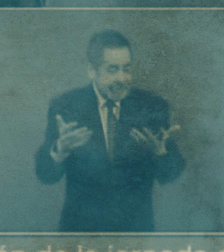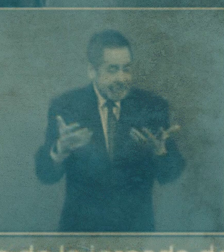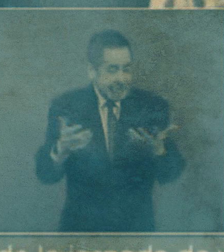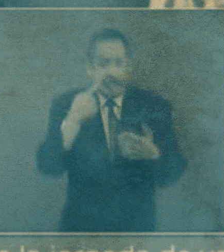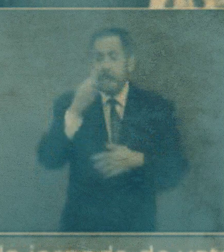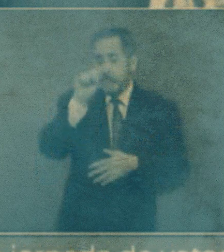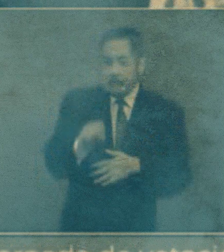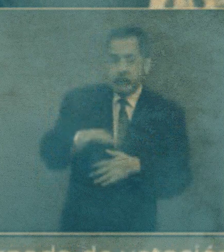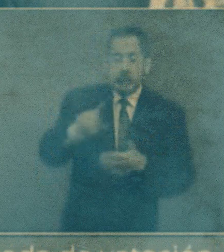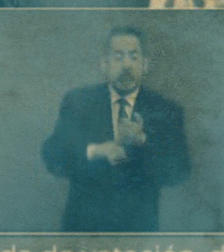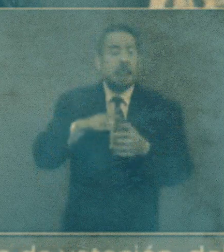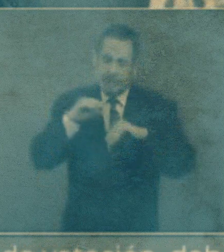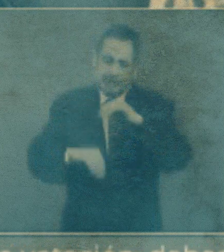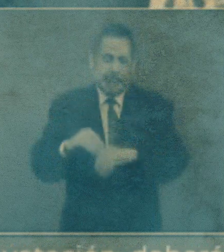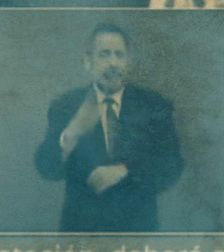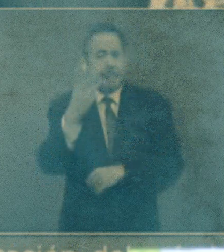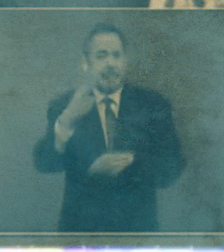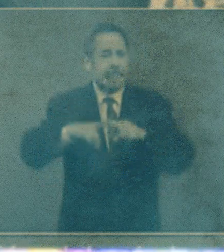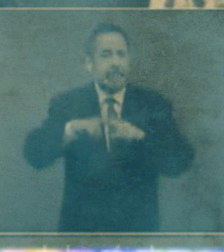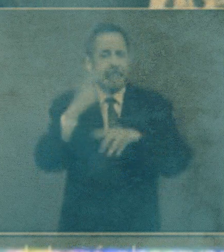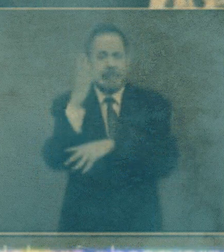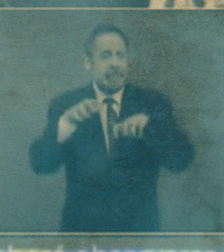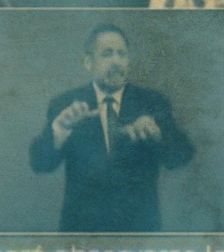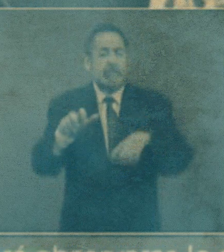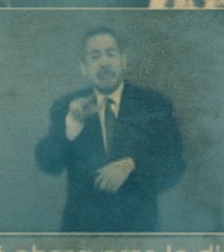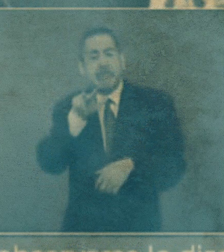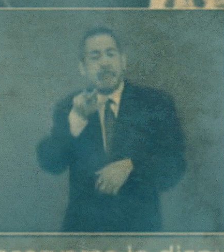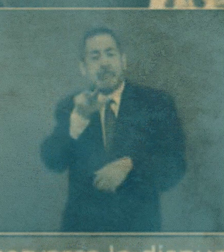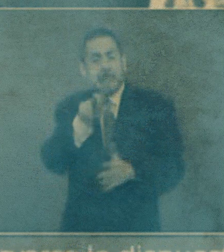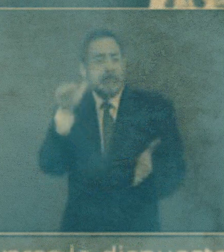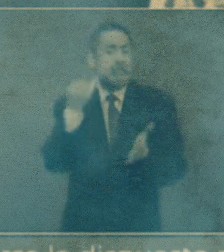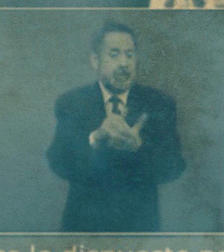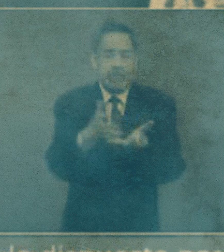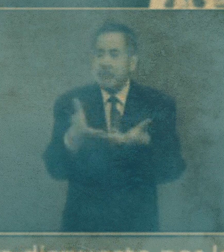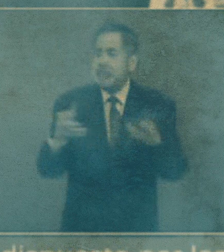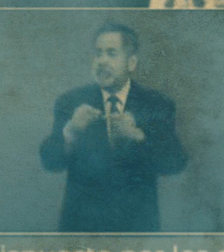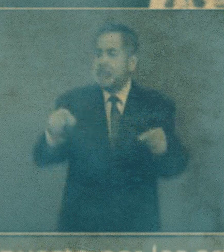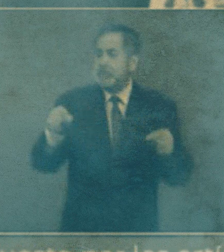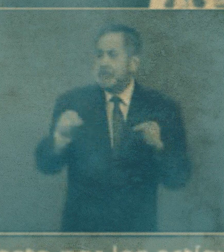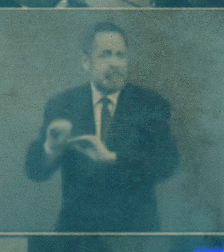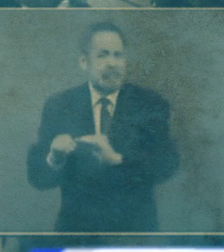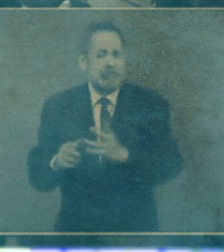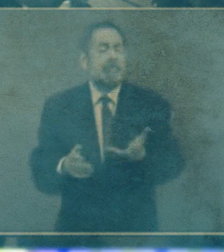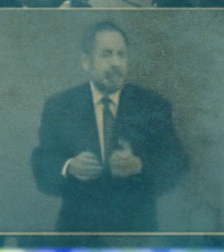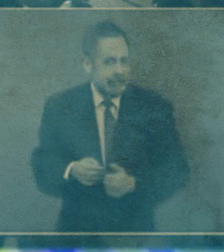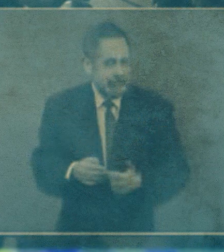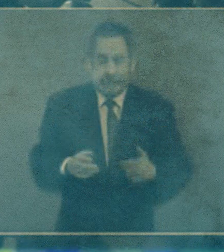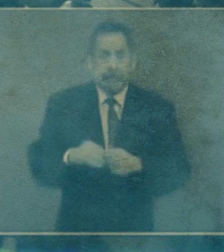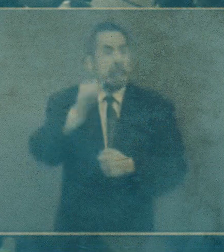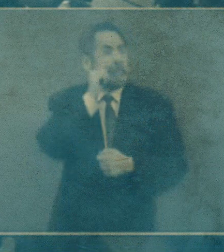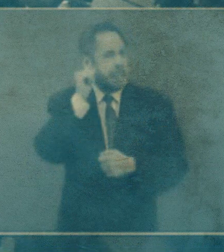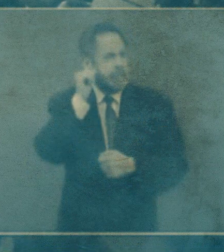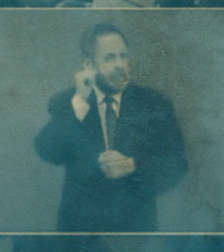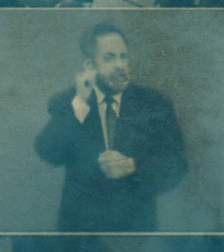el sureste tres parques de 18.000 hectáreas, reservas naturales. Ayer